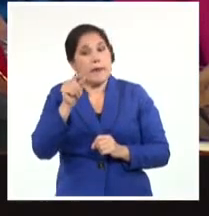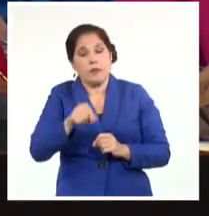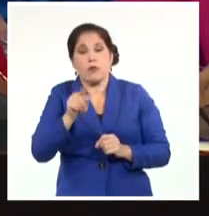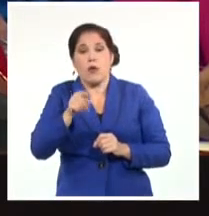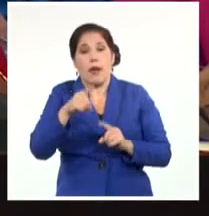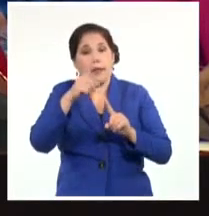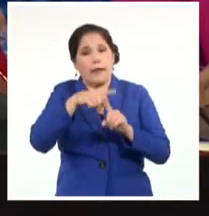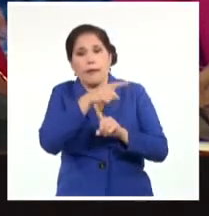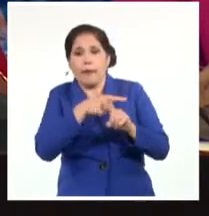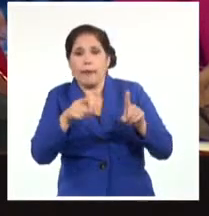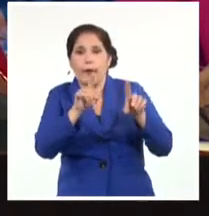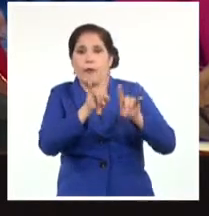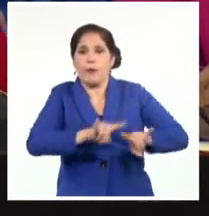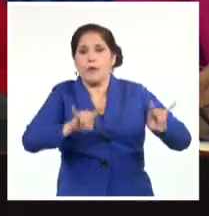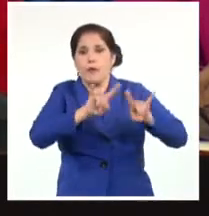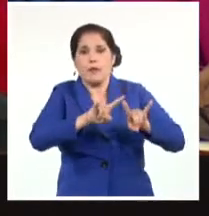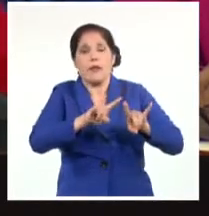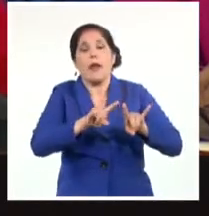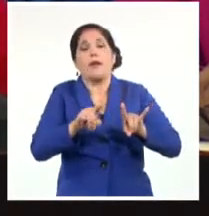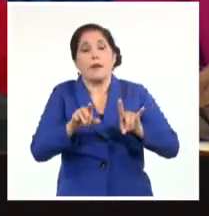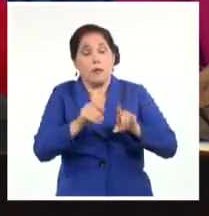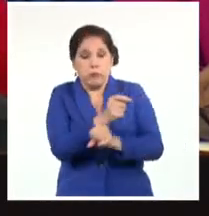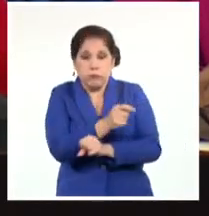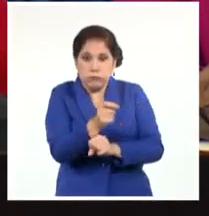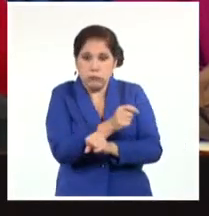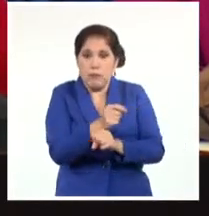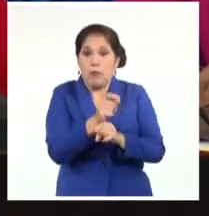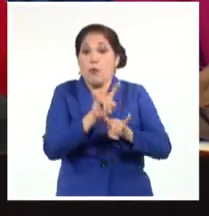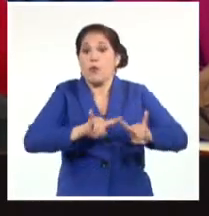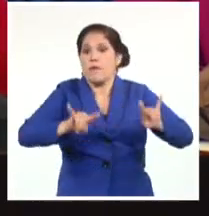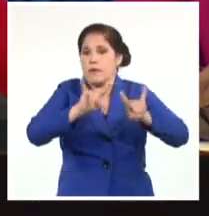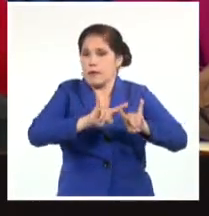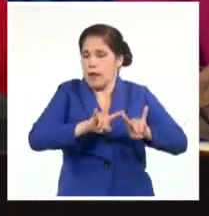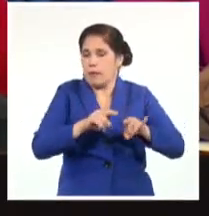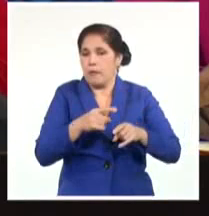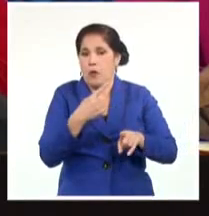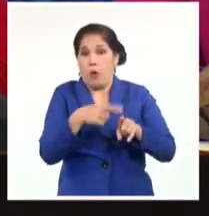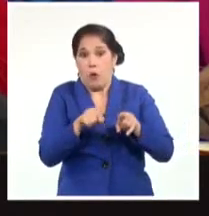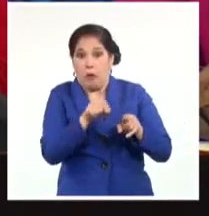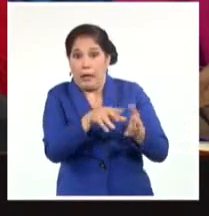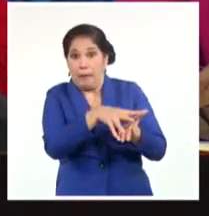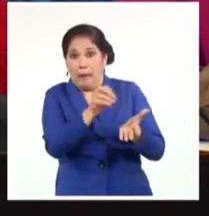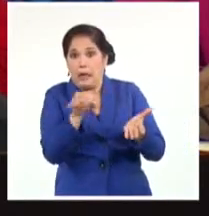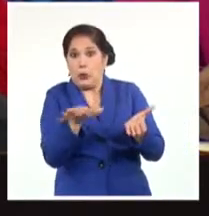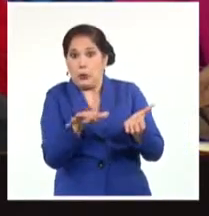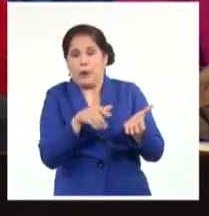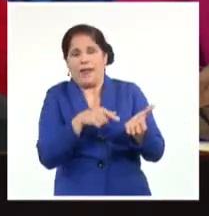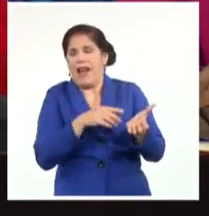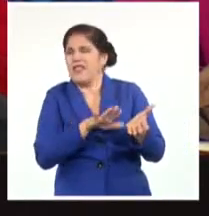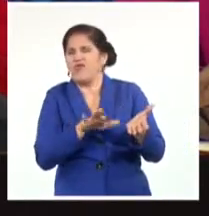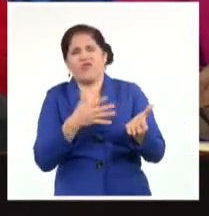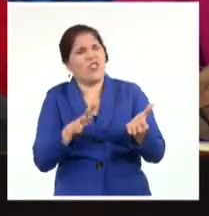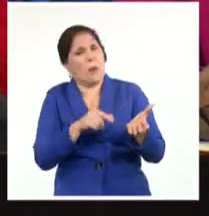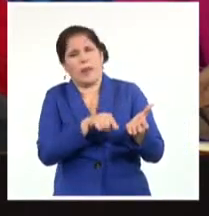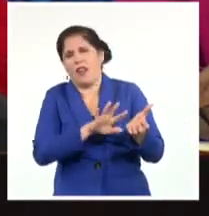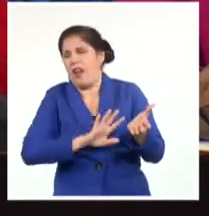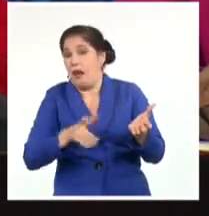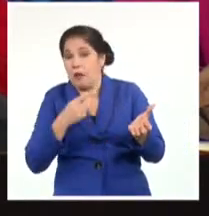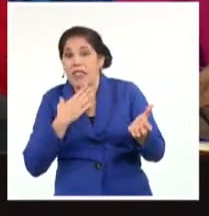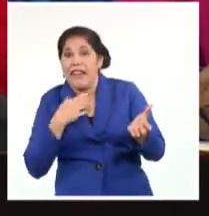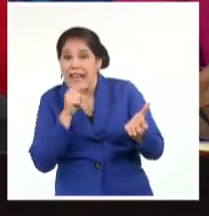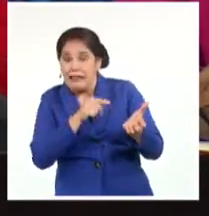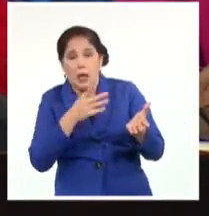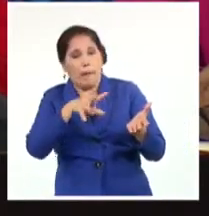personas para asumir esas plazas, pero otra lectura puede ser el miedo o no quererlo tener, y entonces se trae al traste lo mismo que usted